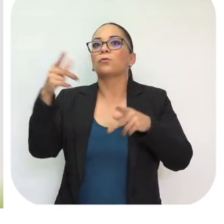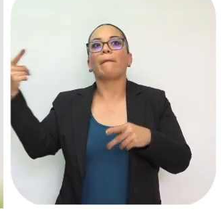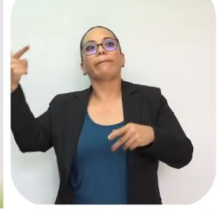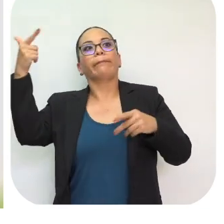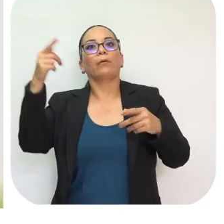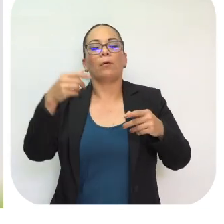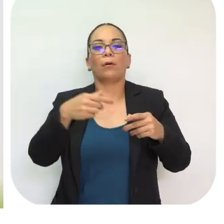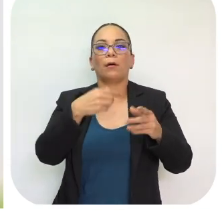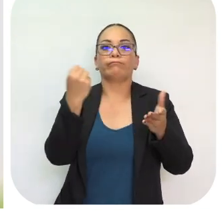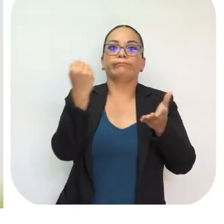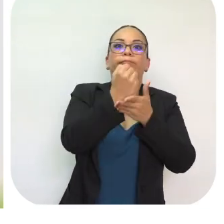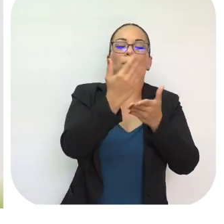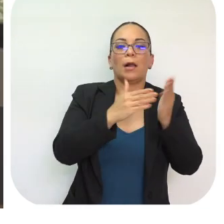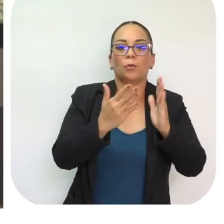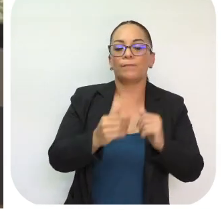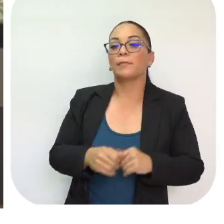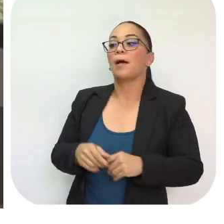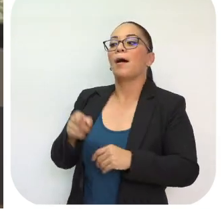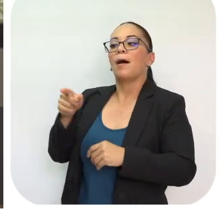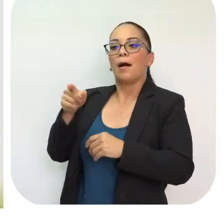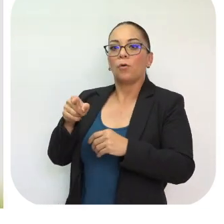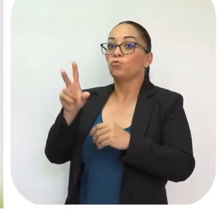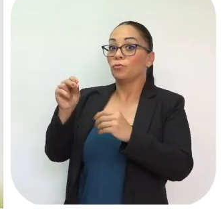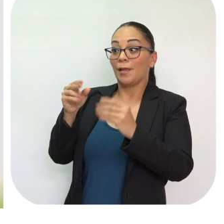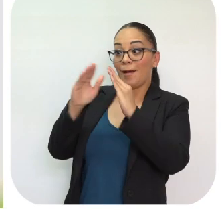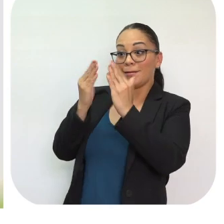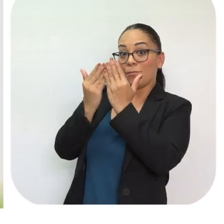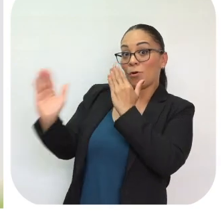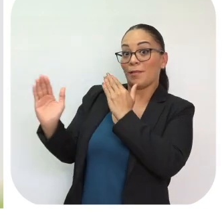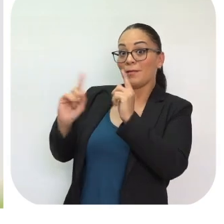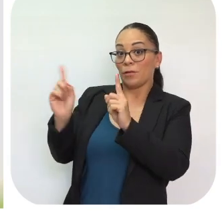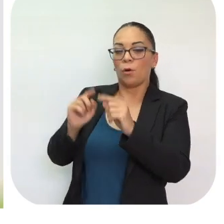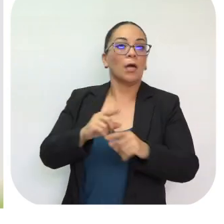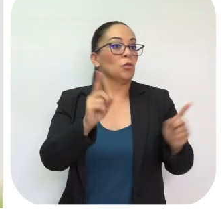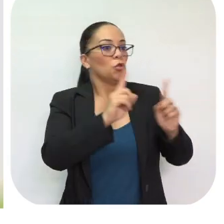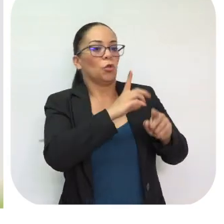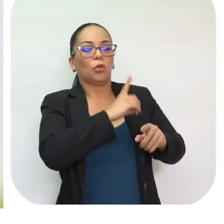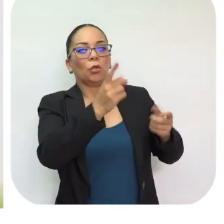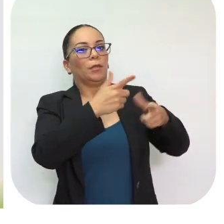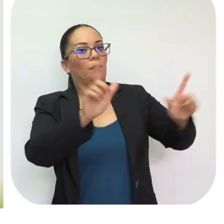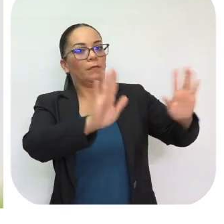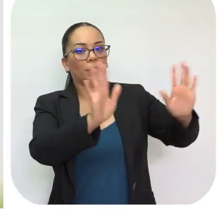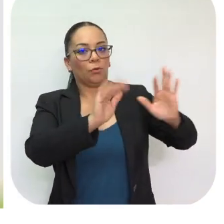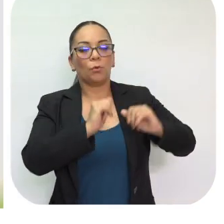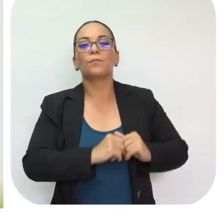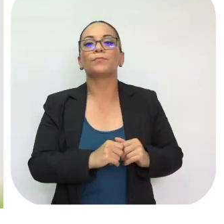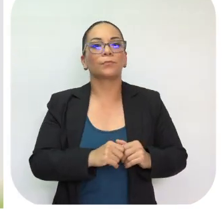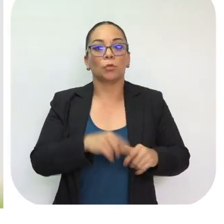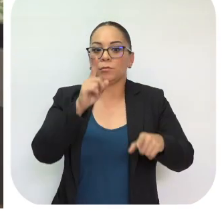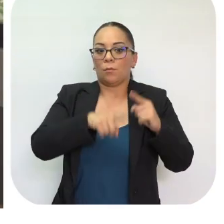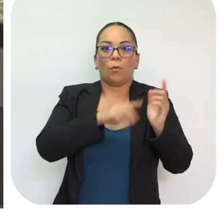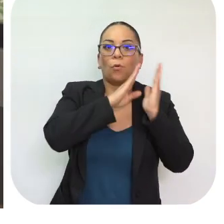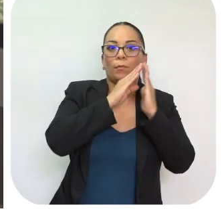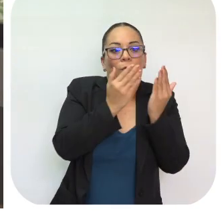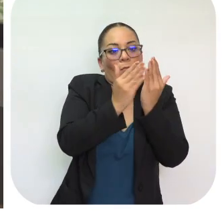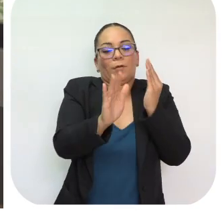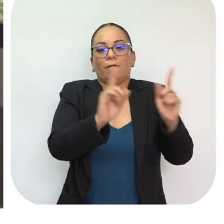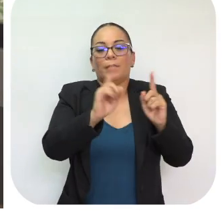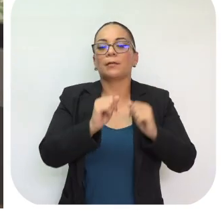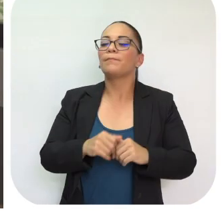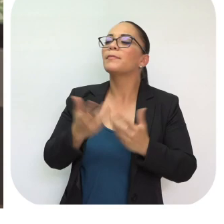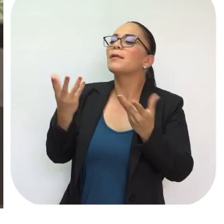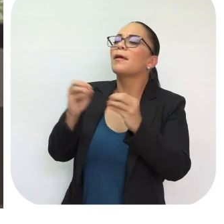y matado, ¿no? Ya usted no deja la puerta abierta. No, yo guardé que dormía uno con la puerta abierta, ¿sí? ¿Qué más,